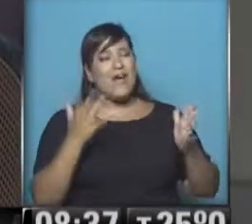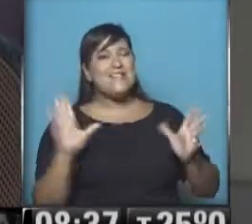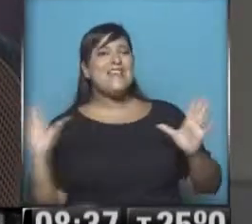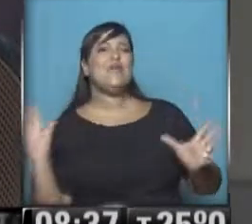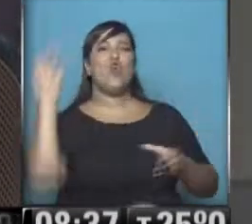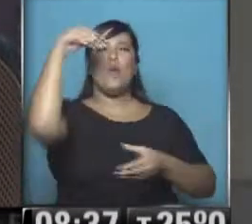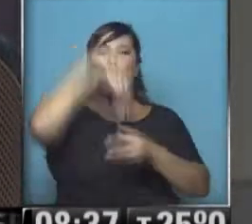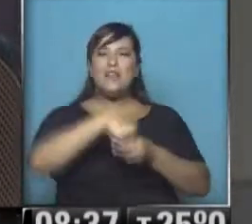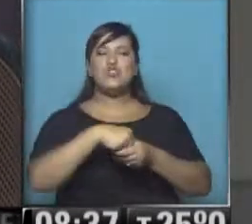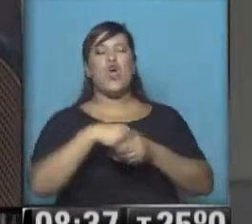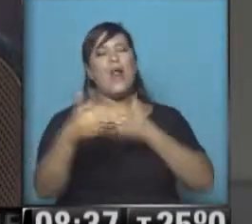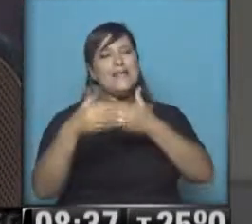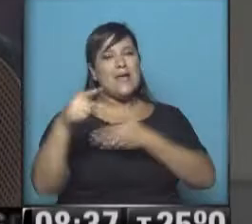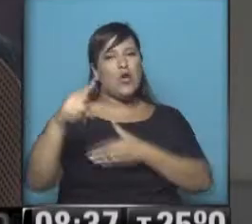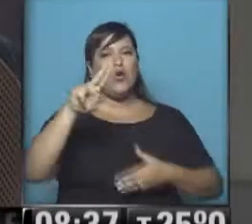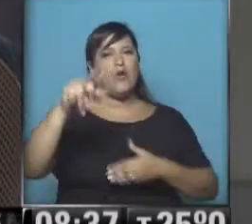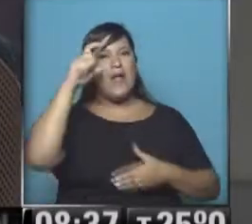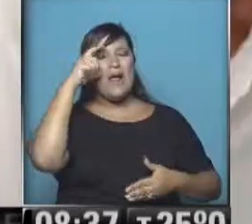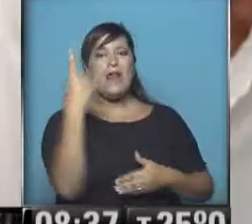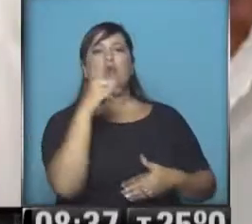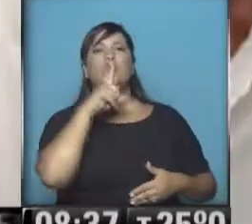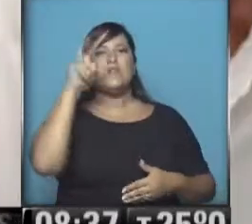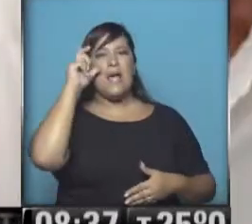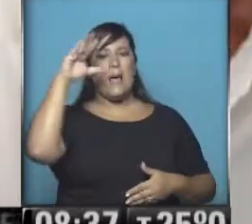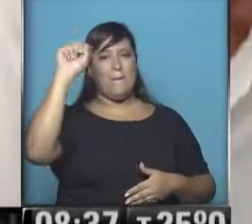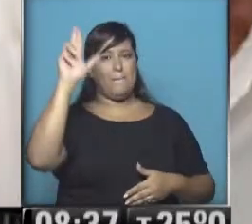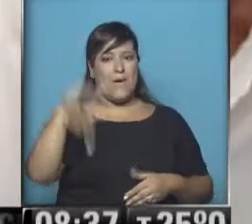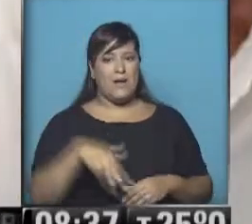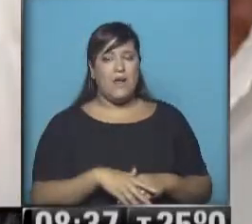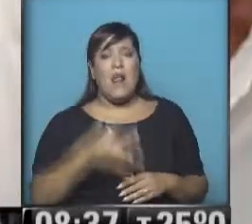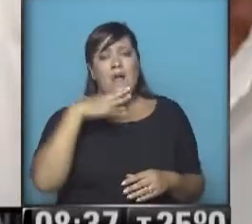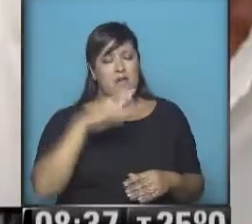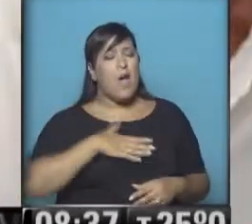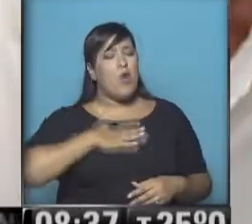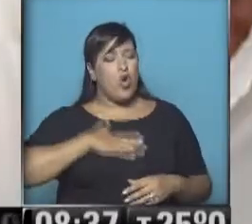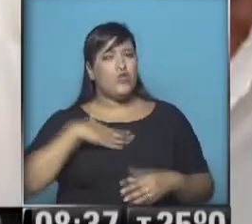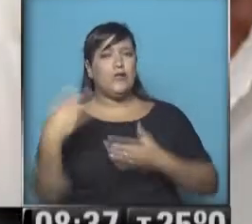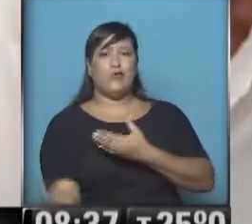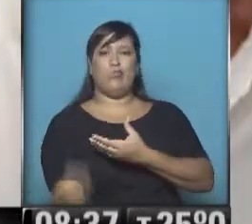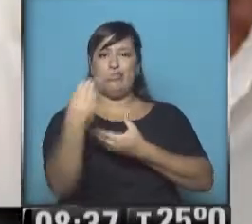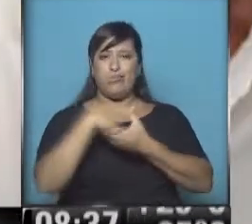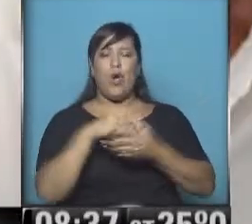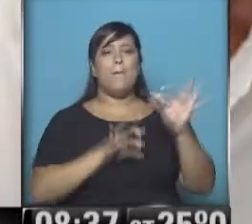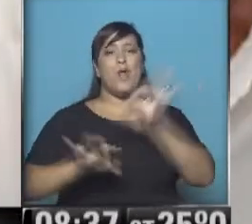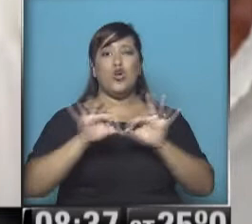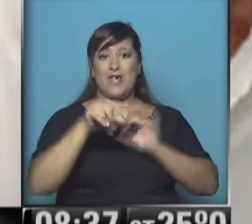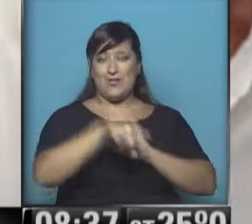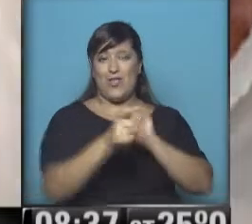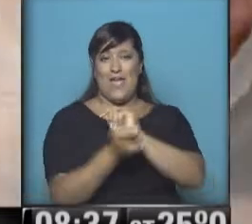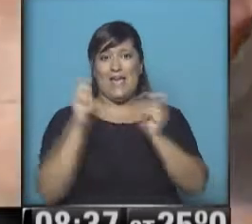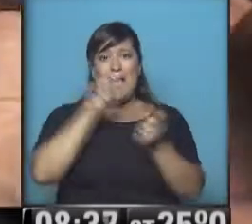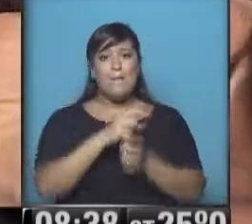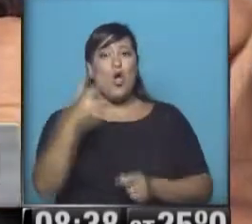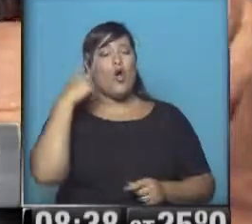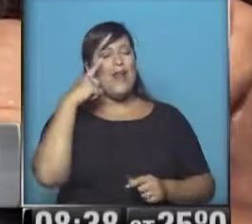el acercamiento con carlos reutemann y estamos muy entusiasmados con que luego se haya sumado a este proyecto de cambio y creo que lo que